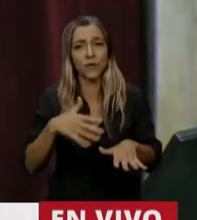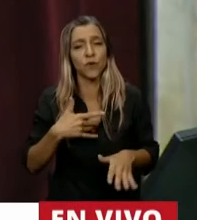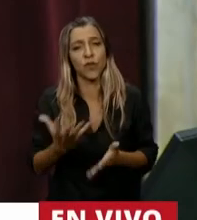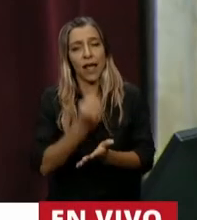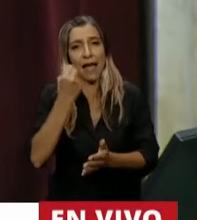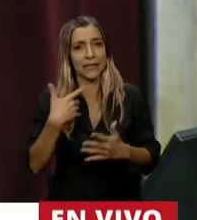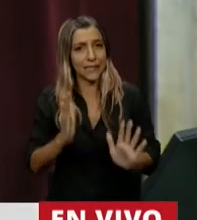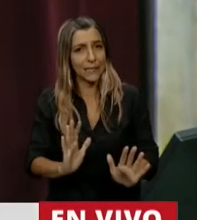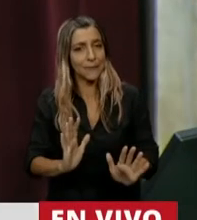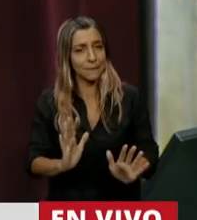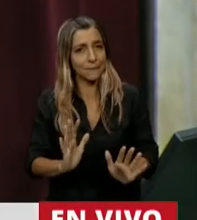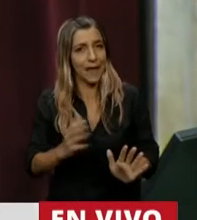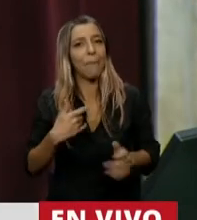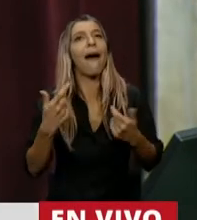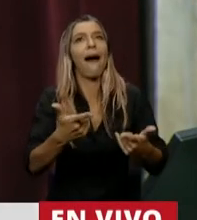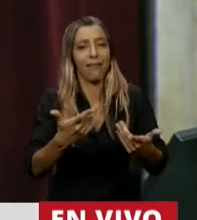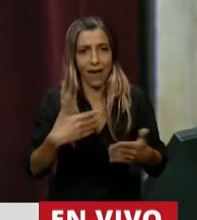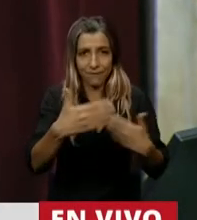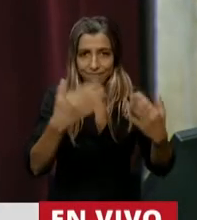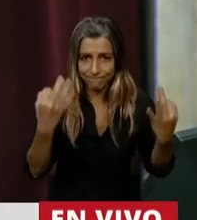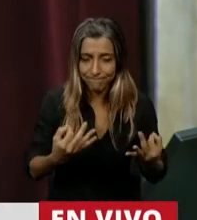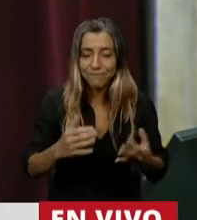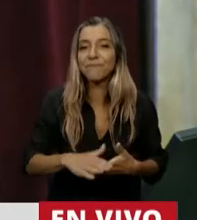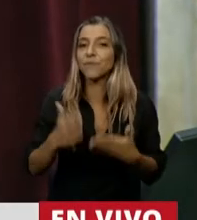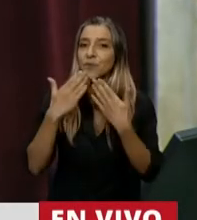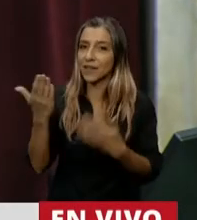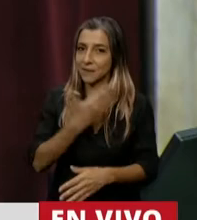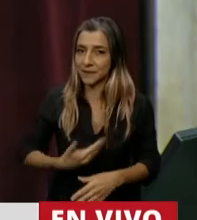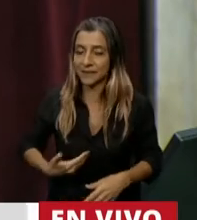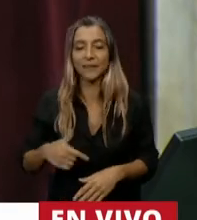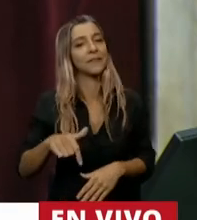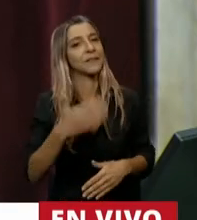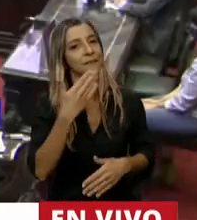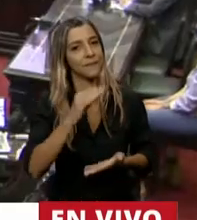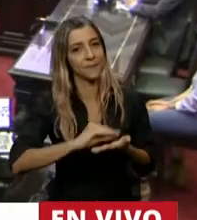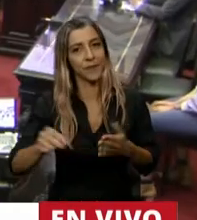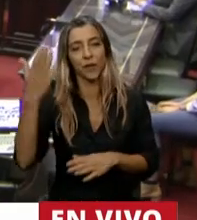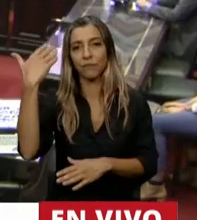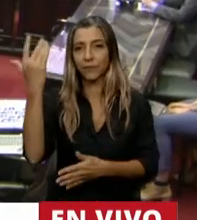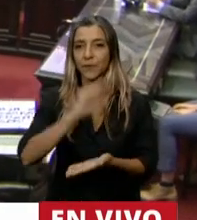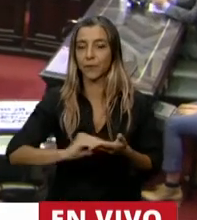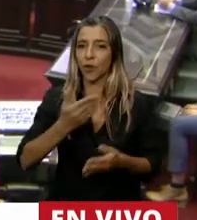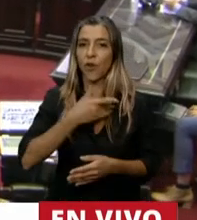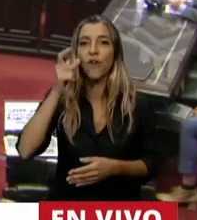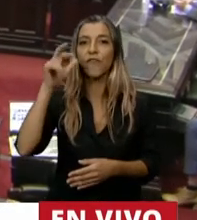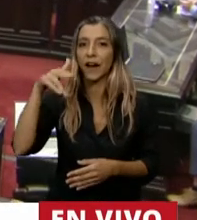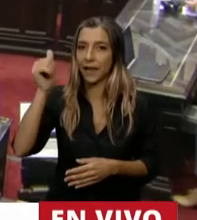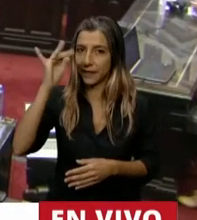Tiene la palabra el diputado Carlos Alberto Fernández. Gracias, presidente.